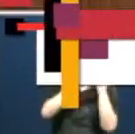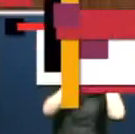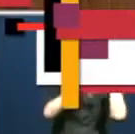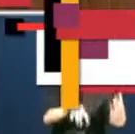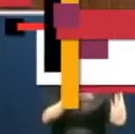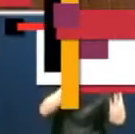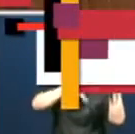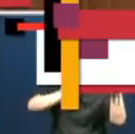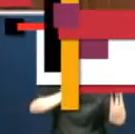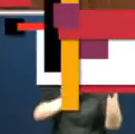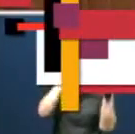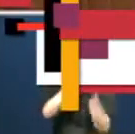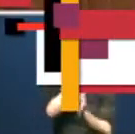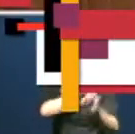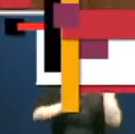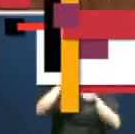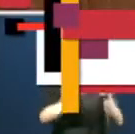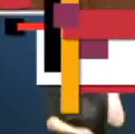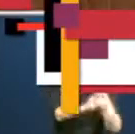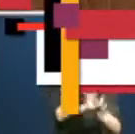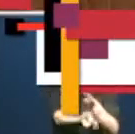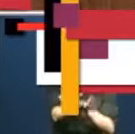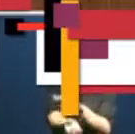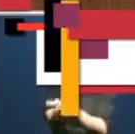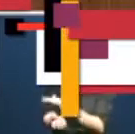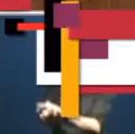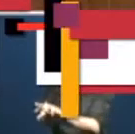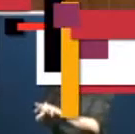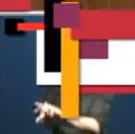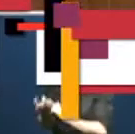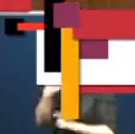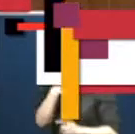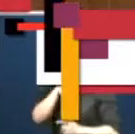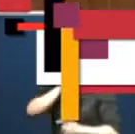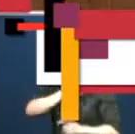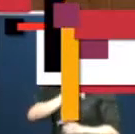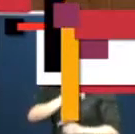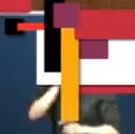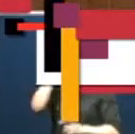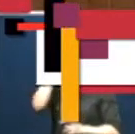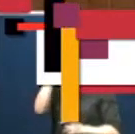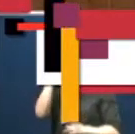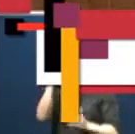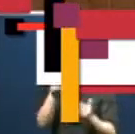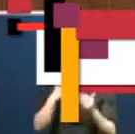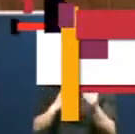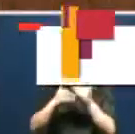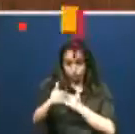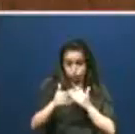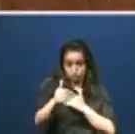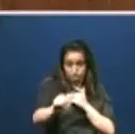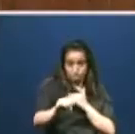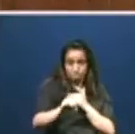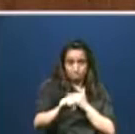afrontamos graves dificultades y problemas en nuestro presente y creo que todos sabemos que el inmediato futuro no